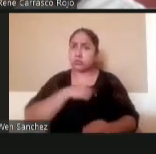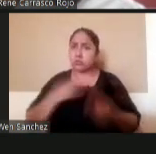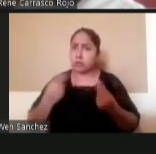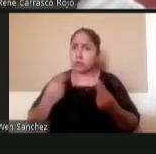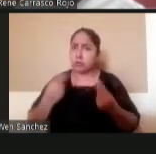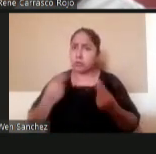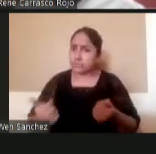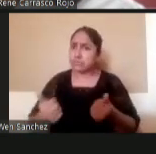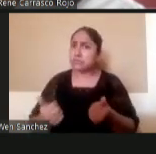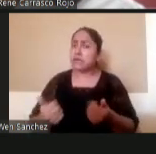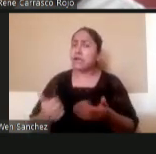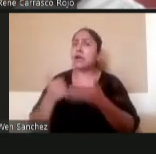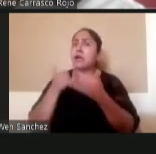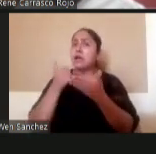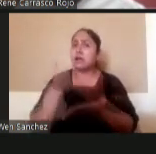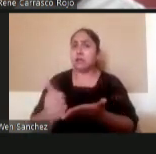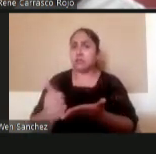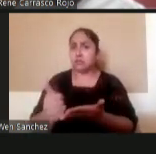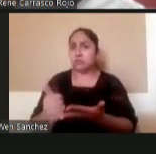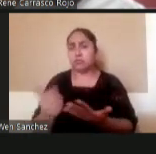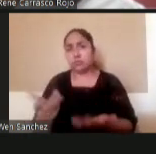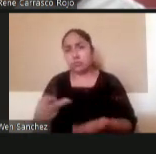único que sí solicitaría,